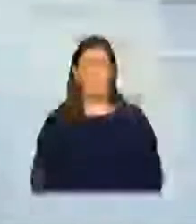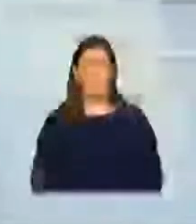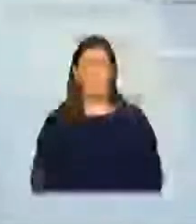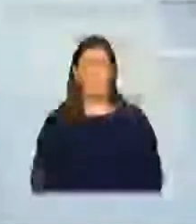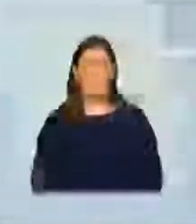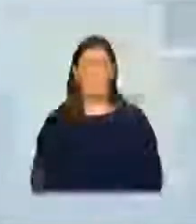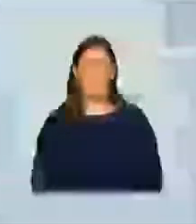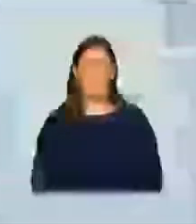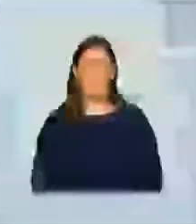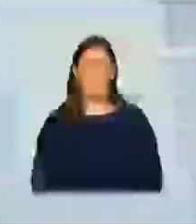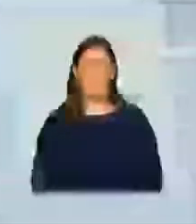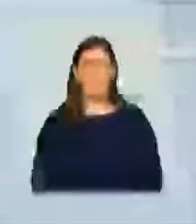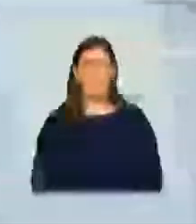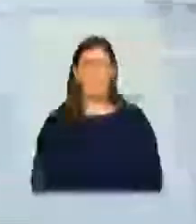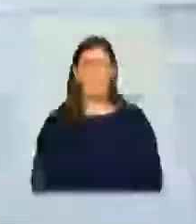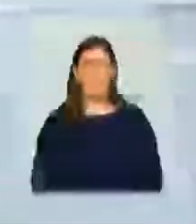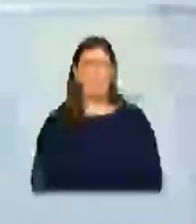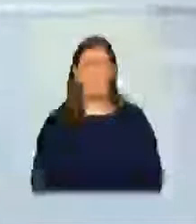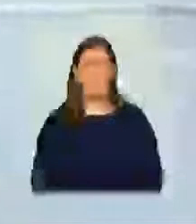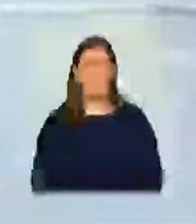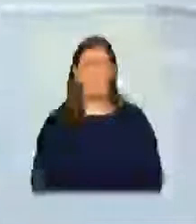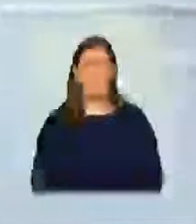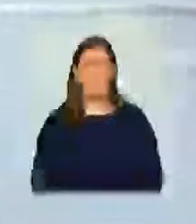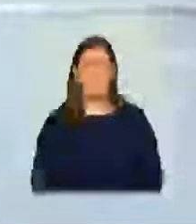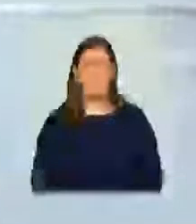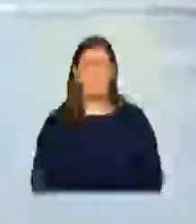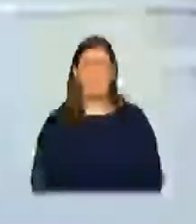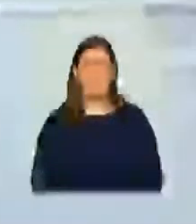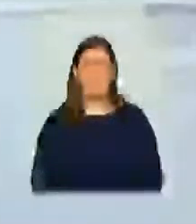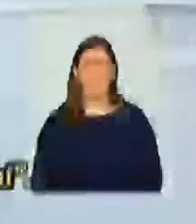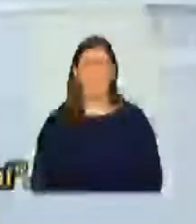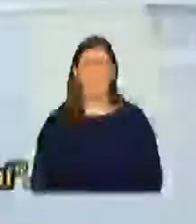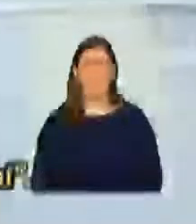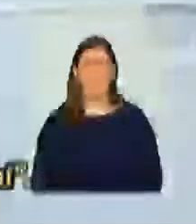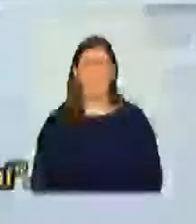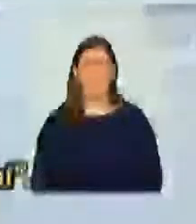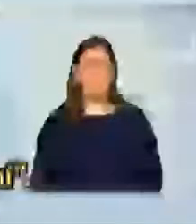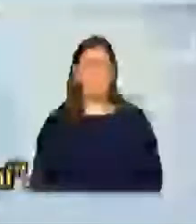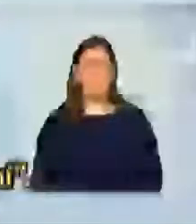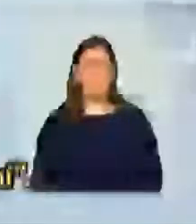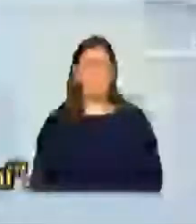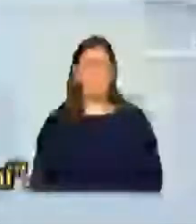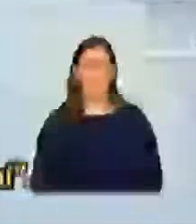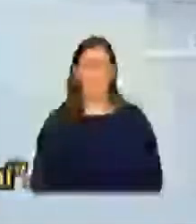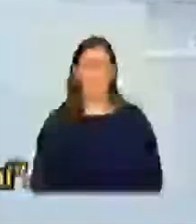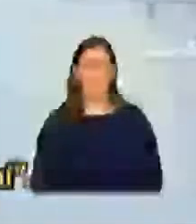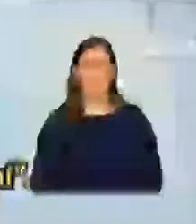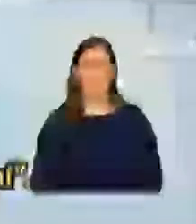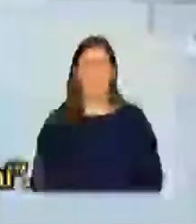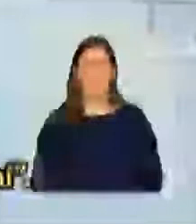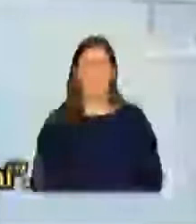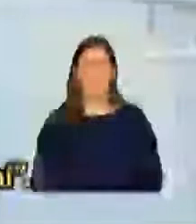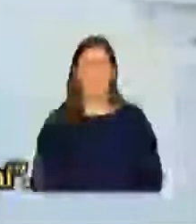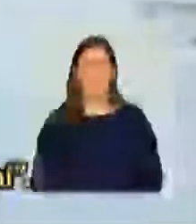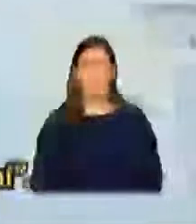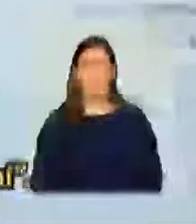ele foi lá e desligou a luz. E meteu a mão no bolso e tirou um monte de dinheiro. E ficou bem assim, balançando o dinheiro, me chamando,